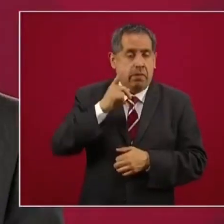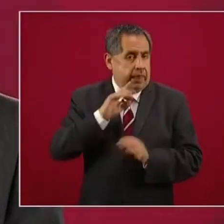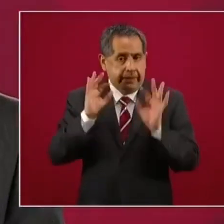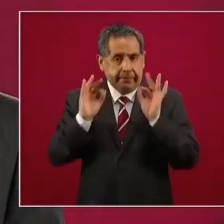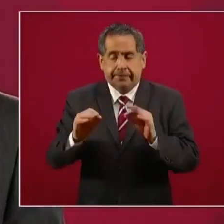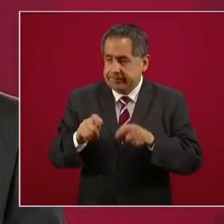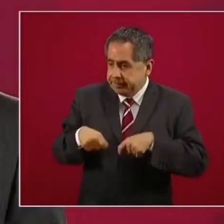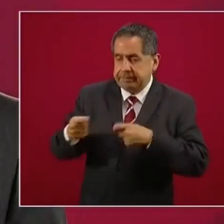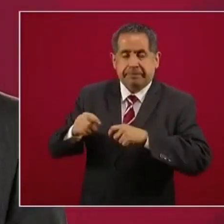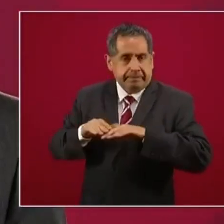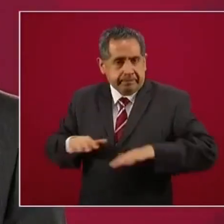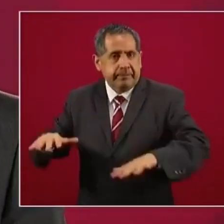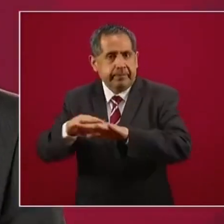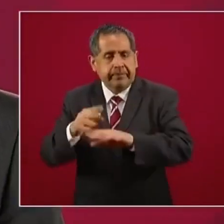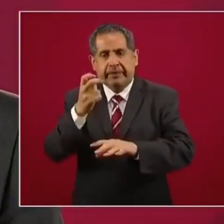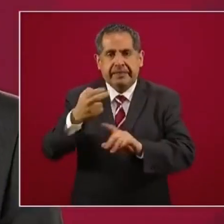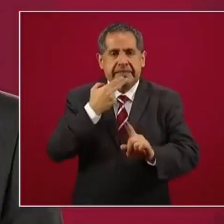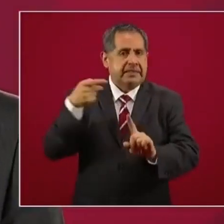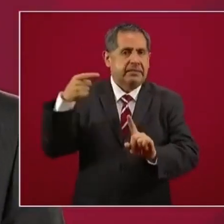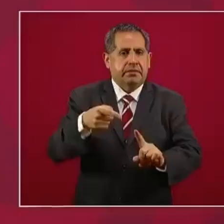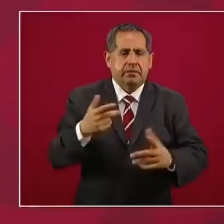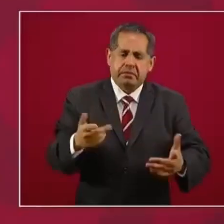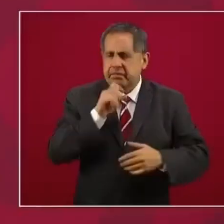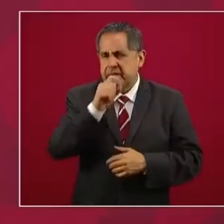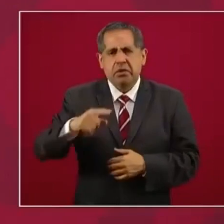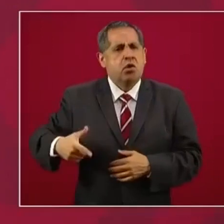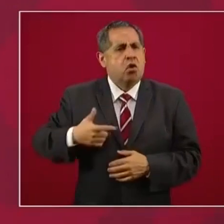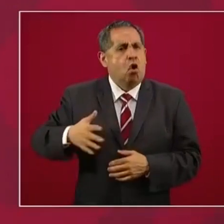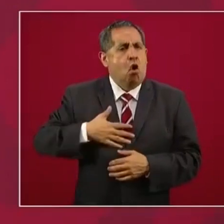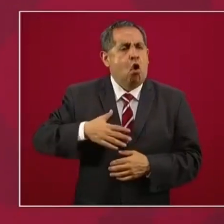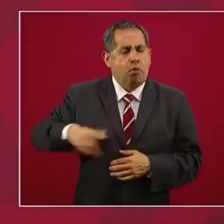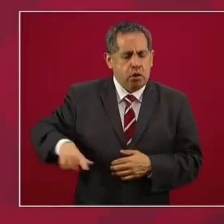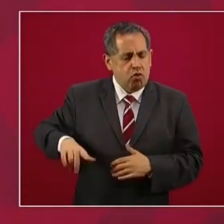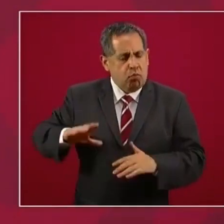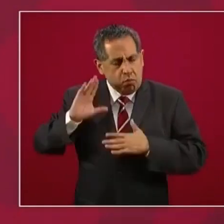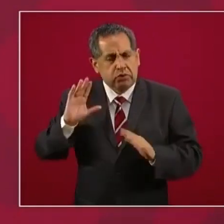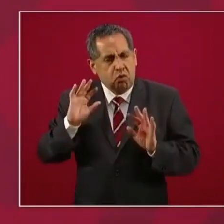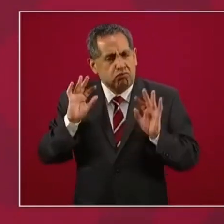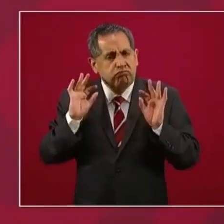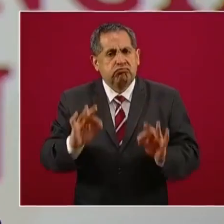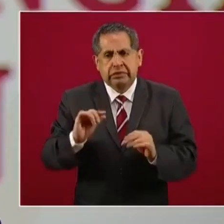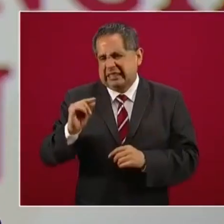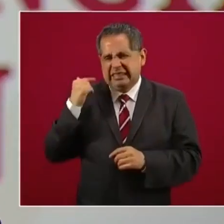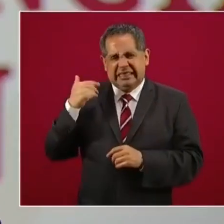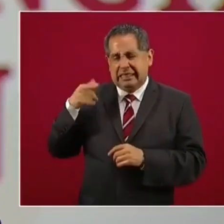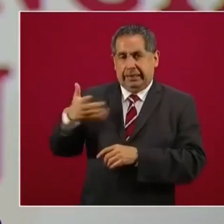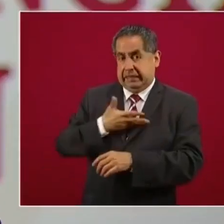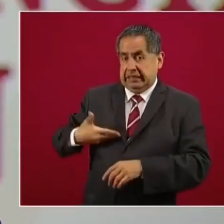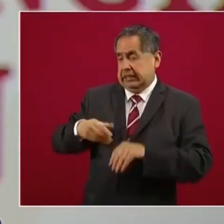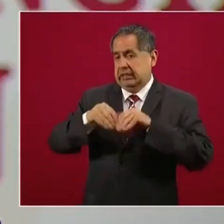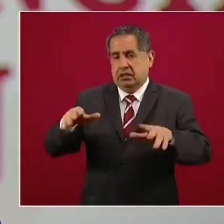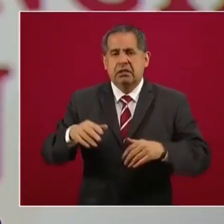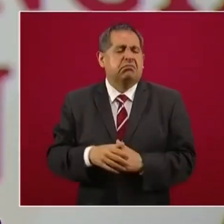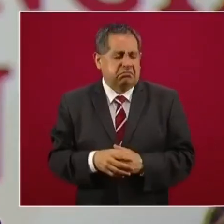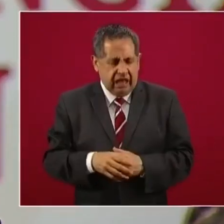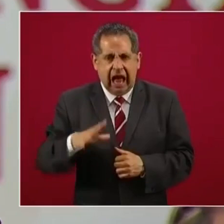condiciones que ya se han estipulado y el compromiso del gobierno que pronunció también hace unos días nuestro presidente, de que